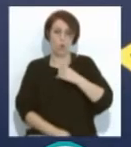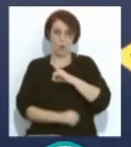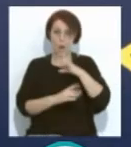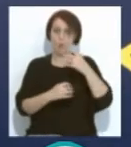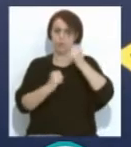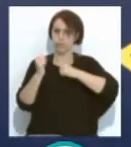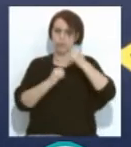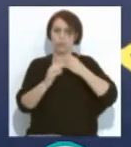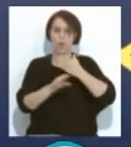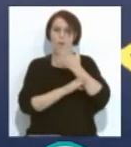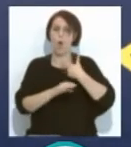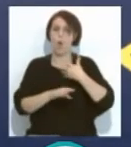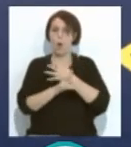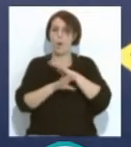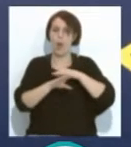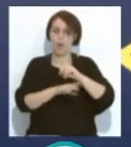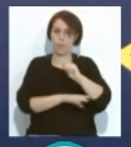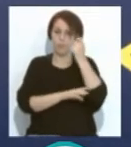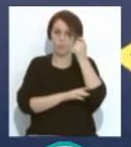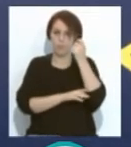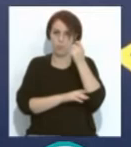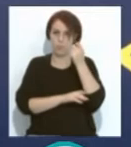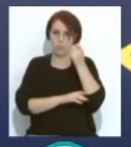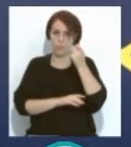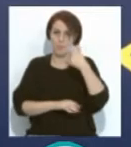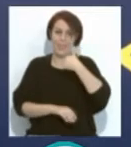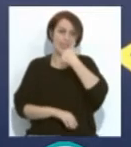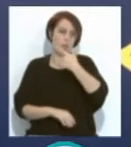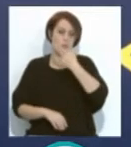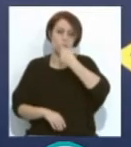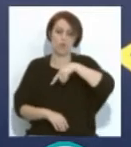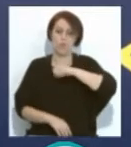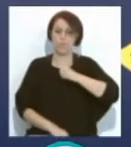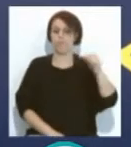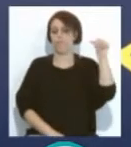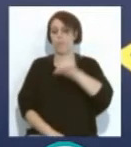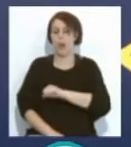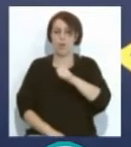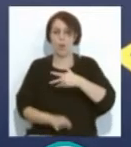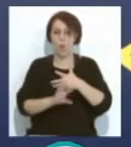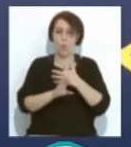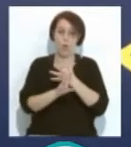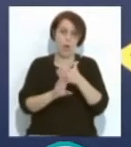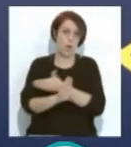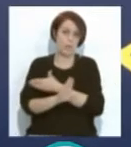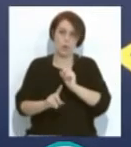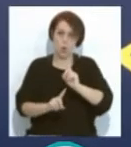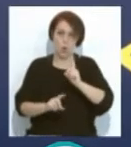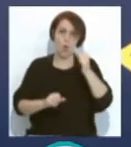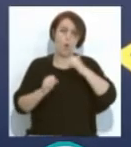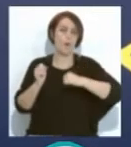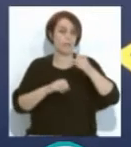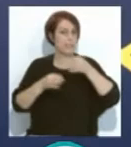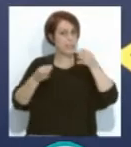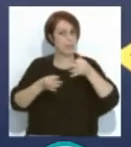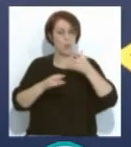competir y a jugar por ganar, no vamos a decir que vamos a perder ya antes de jugar, así que hay que competir como siempre y jugar a lo